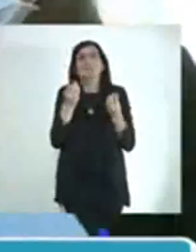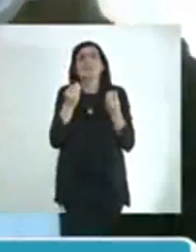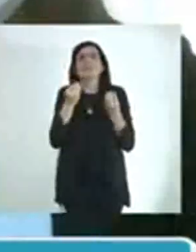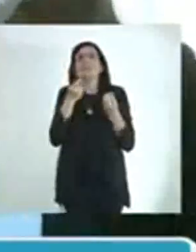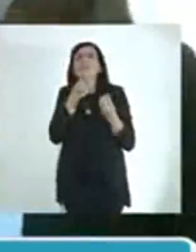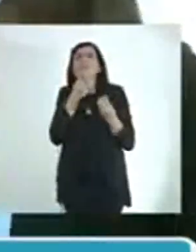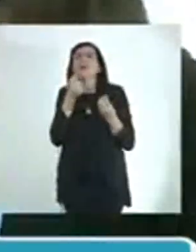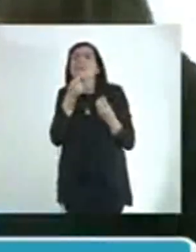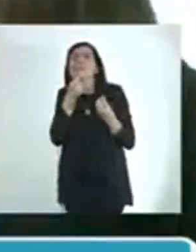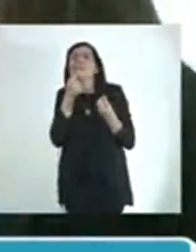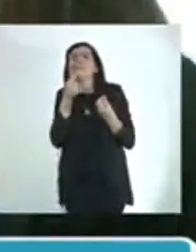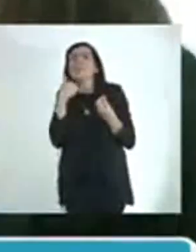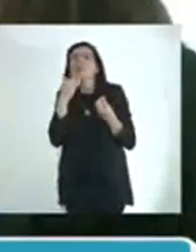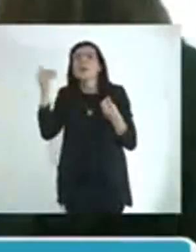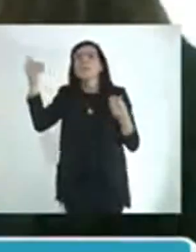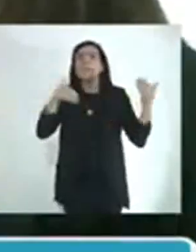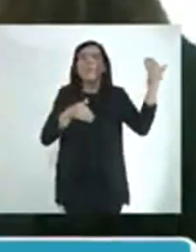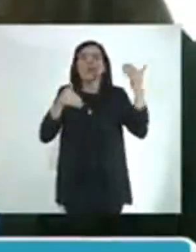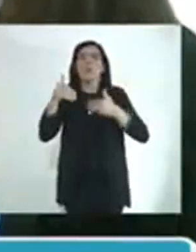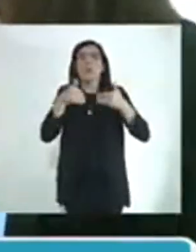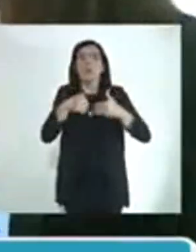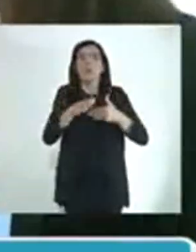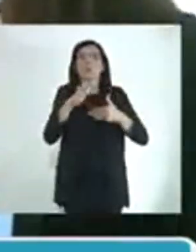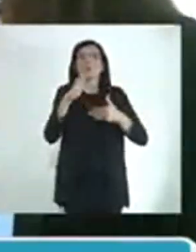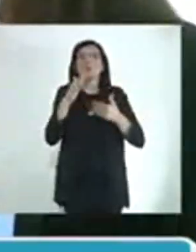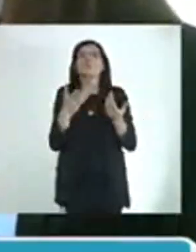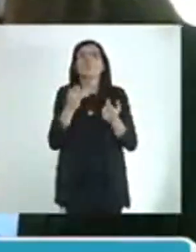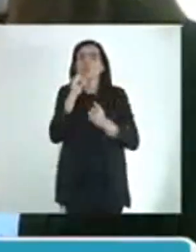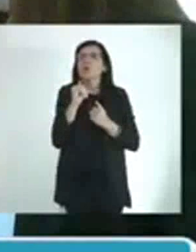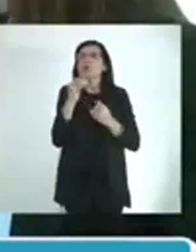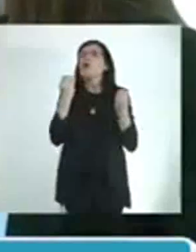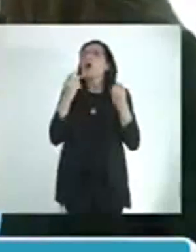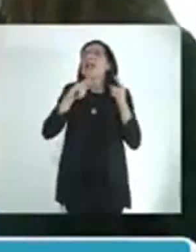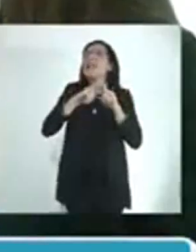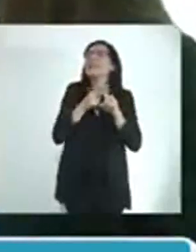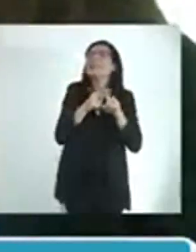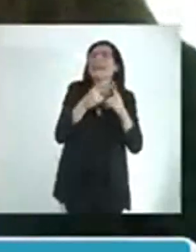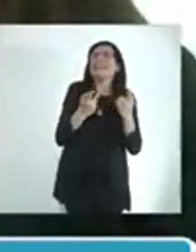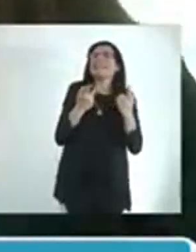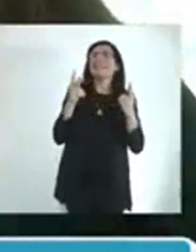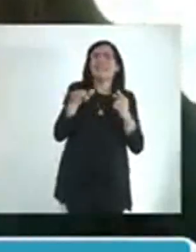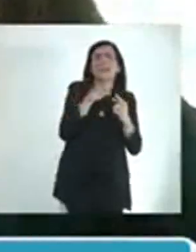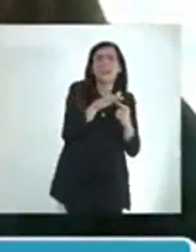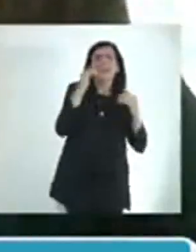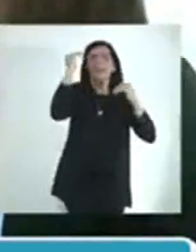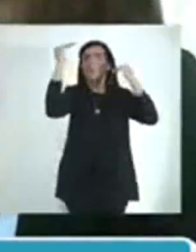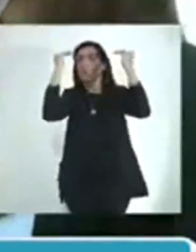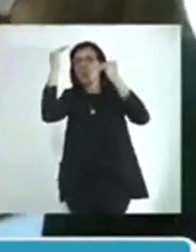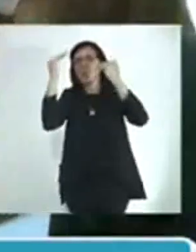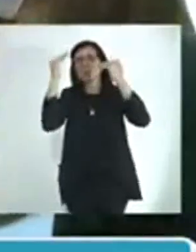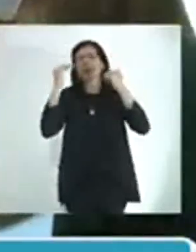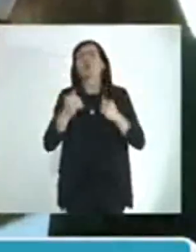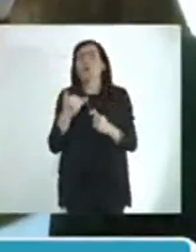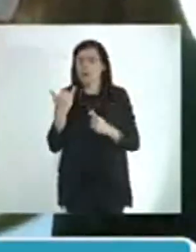contanos a la gente cuál es la oferta que tenemos, los talleres, tanto para adolescentes, para niños, para adultos. Bueno, nosotros vamos a